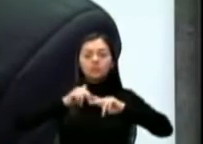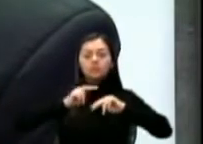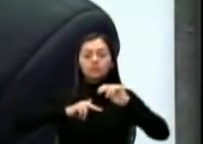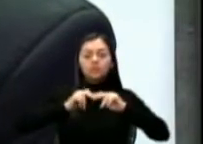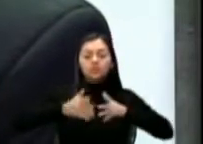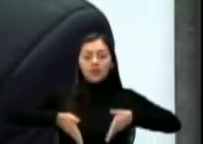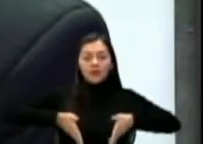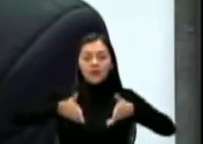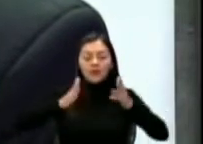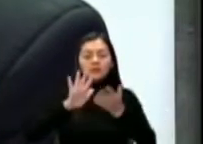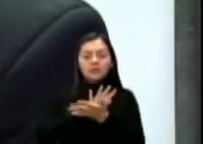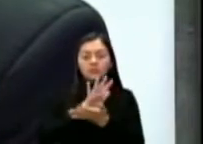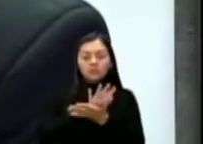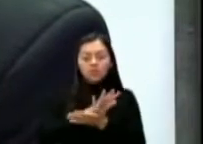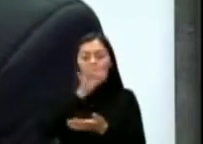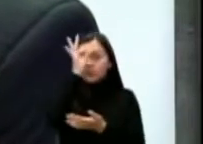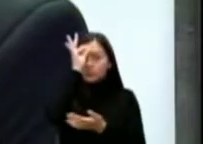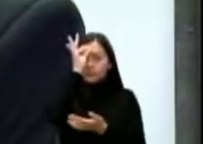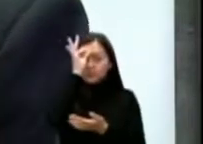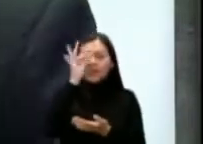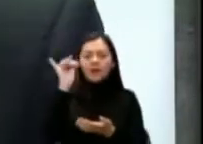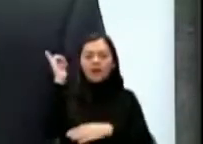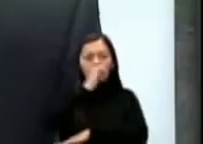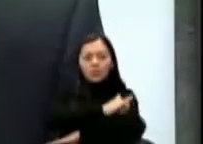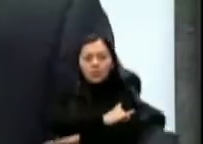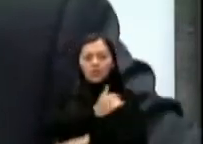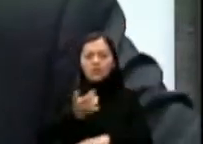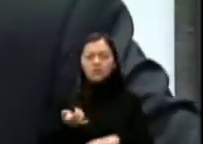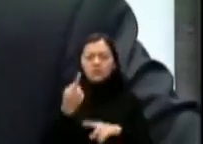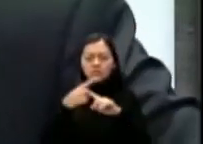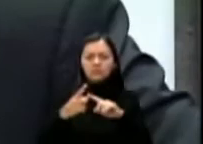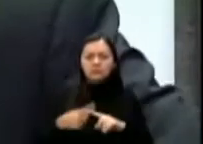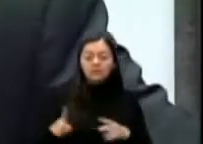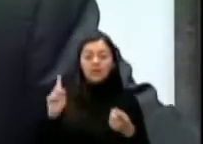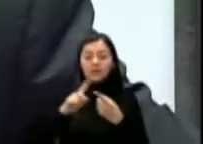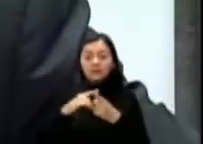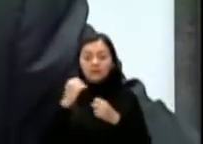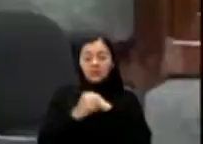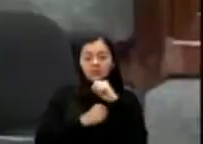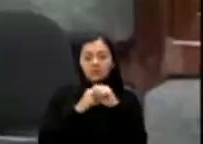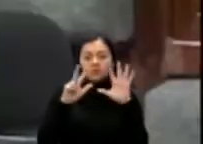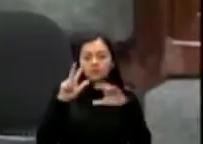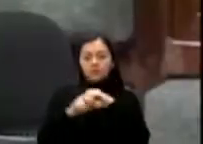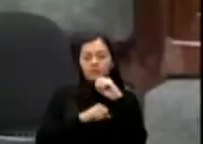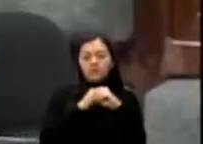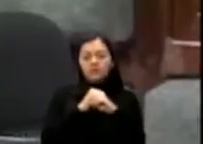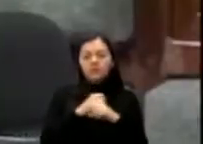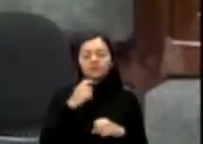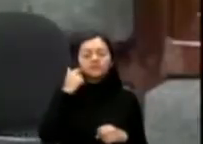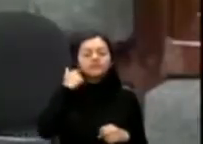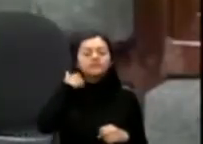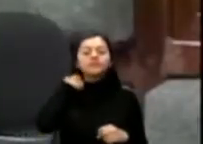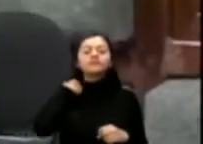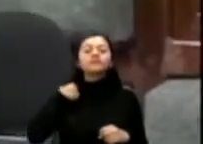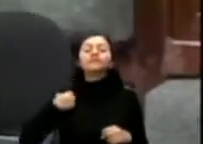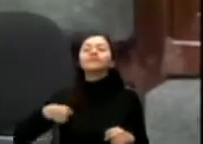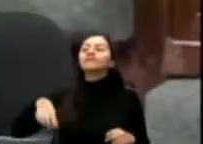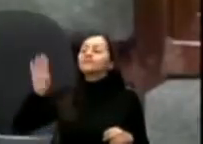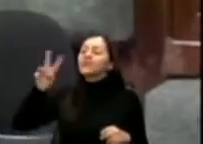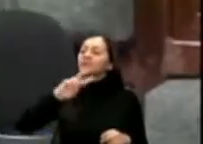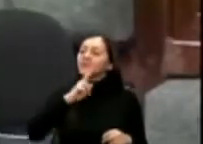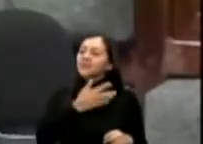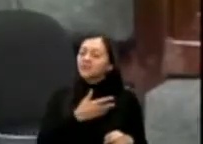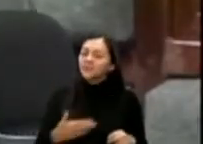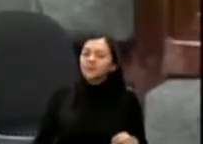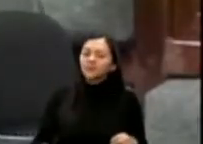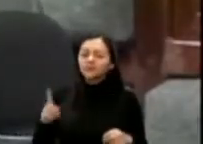escuelas hospitales aeropuertos como ya hemos venido haciendo en estos últimos ocho años vicepresidentes su su pasión